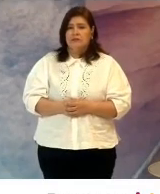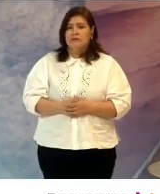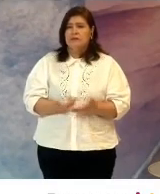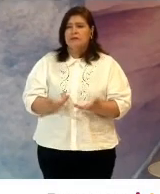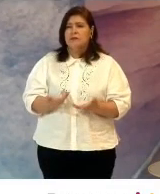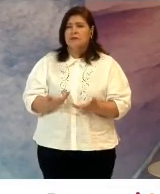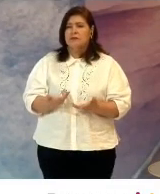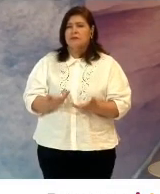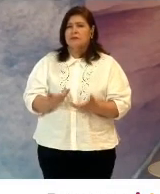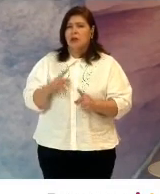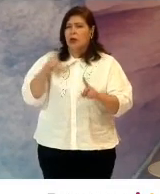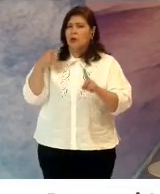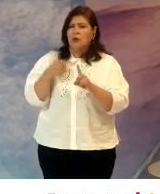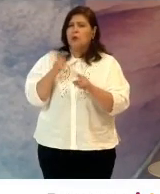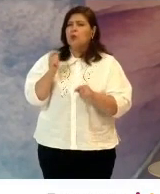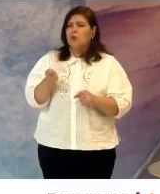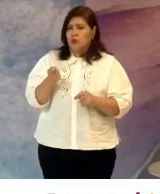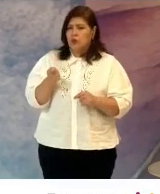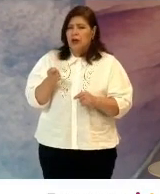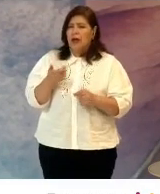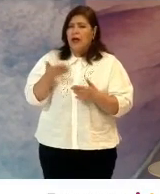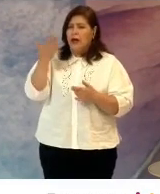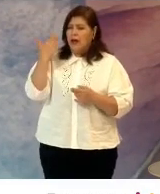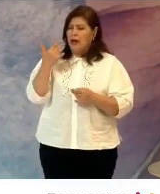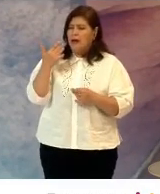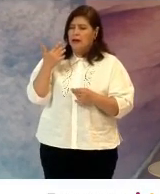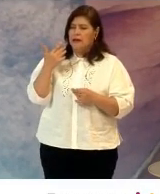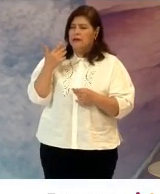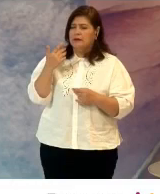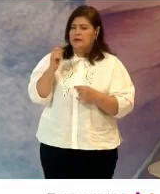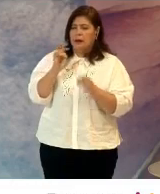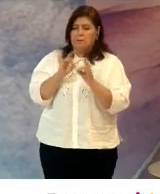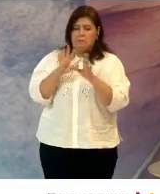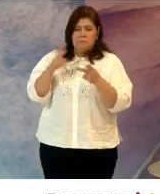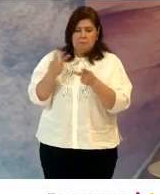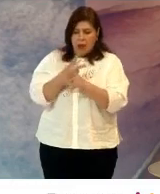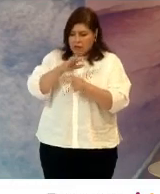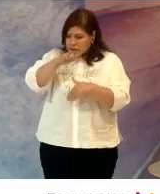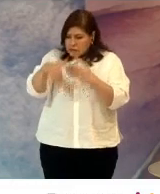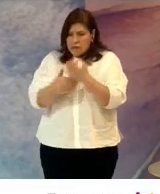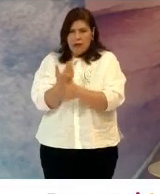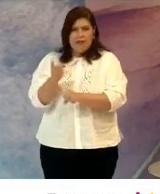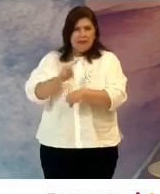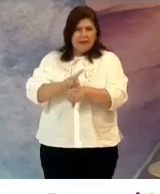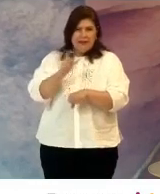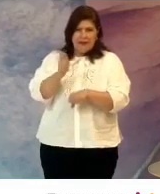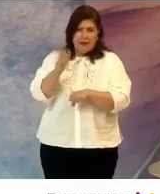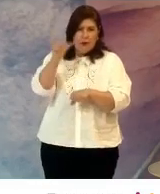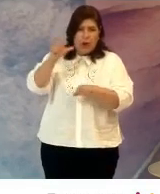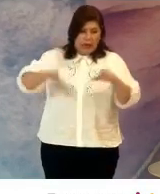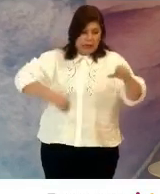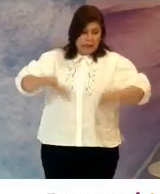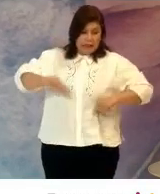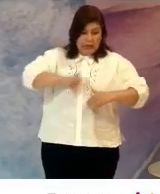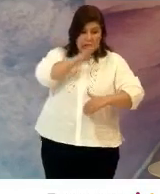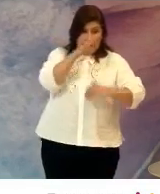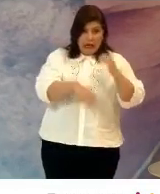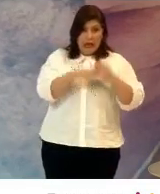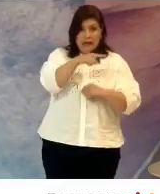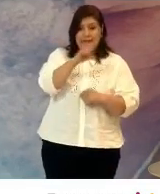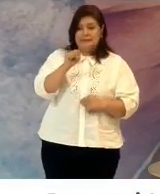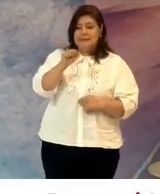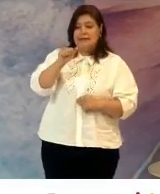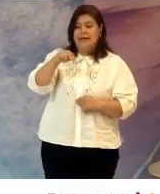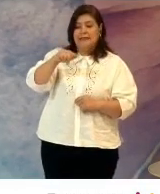se trata de lo que ocurrió al día siguiente de que terminó esta actividad en Santiago.